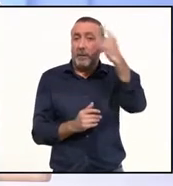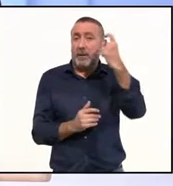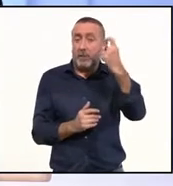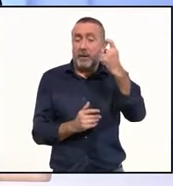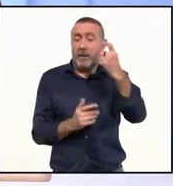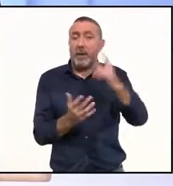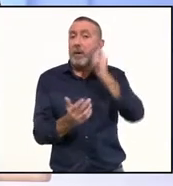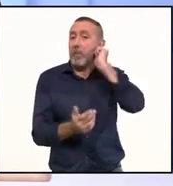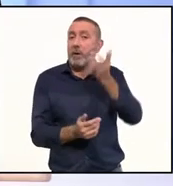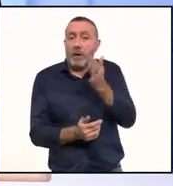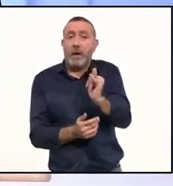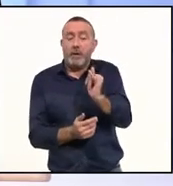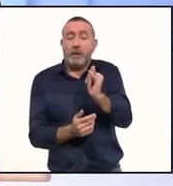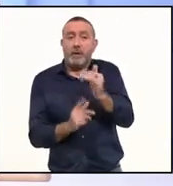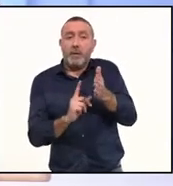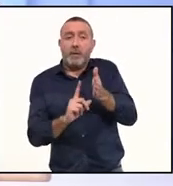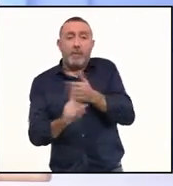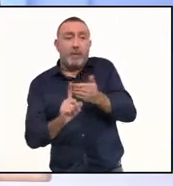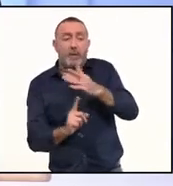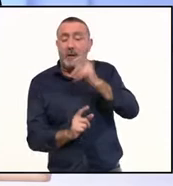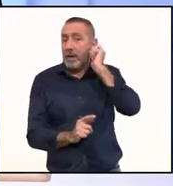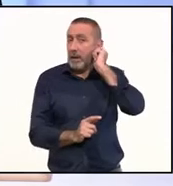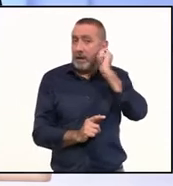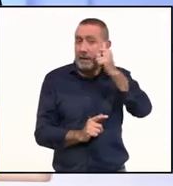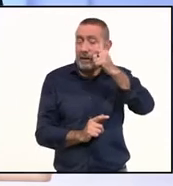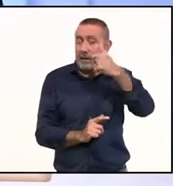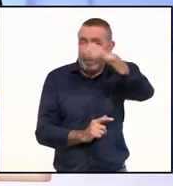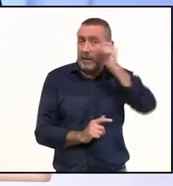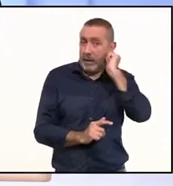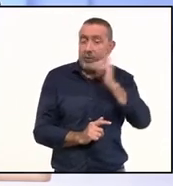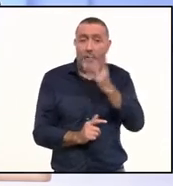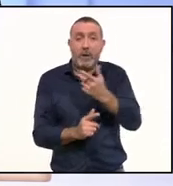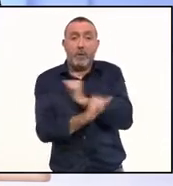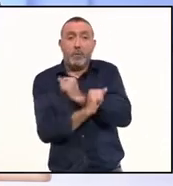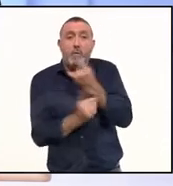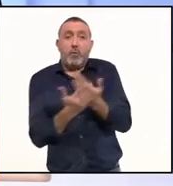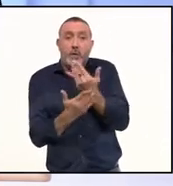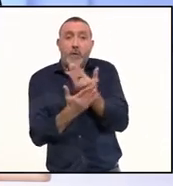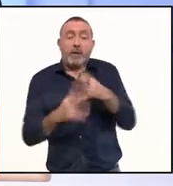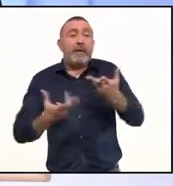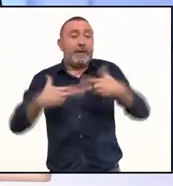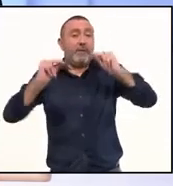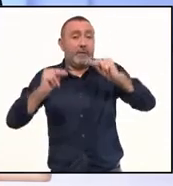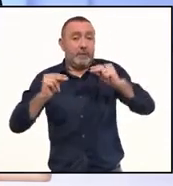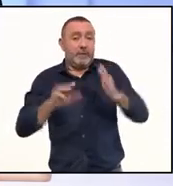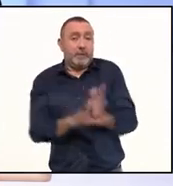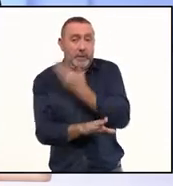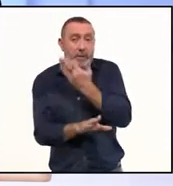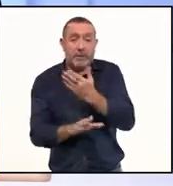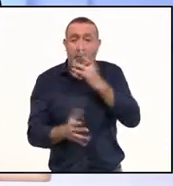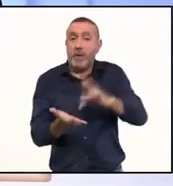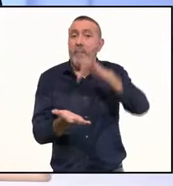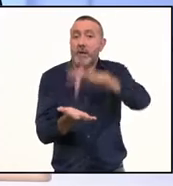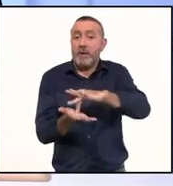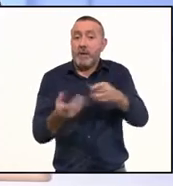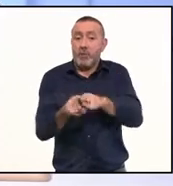que padecen la violencia de género para mí no es un día más es un día que ojalá alguna vez deje de celebrarse y hay ocasiones como ésta en las